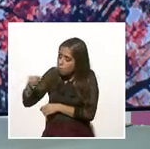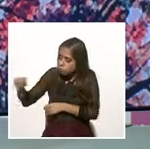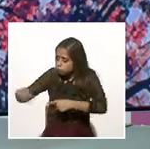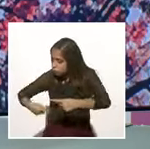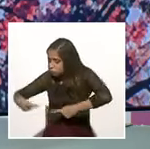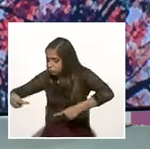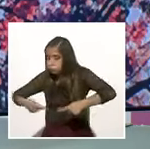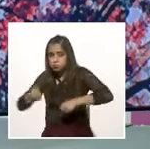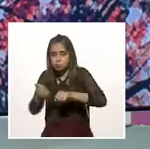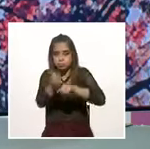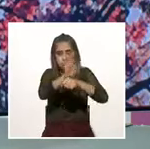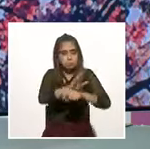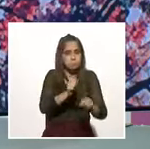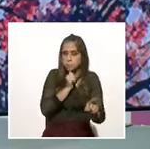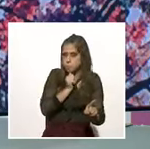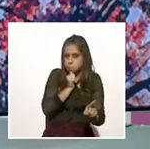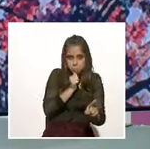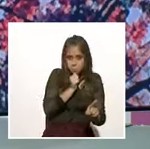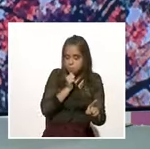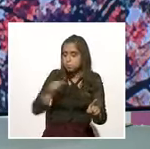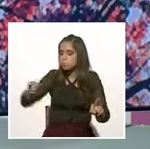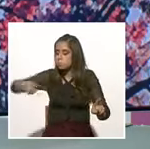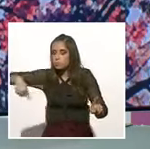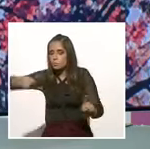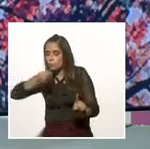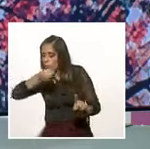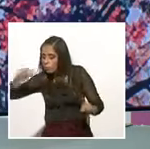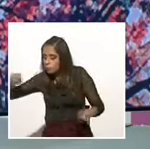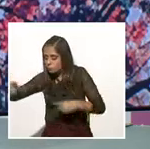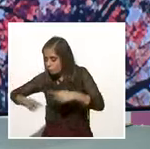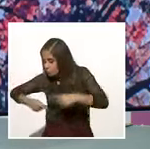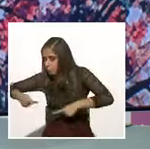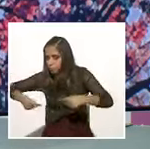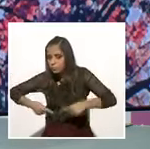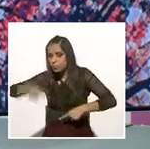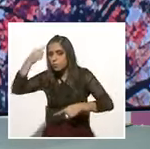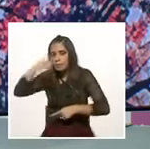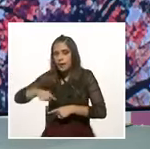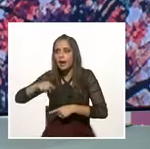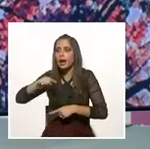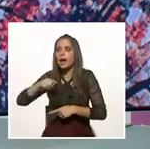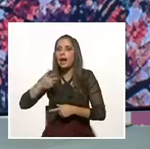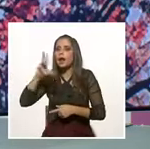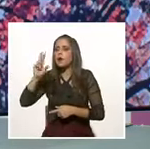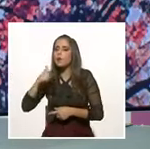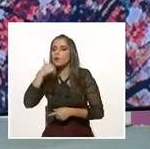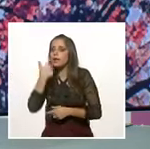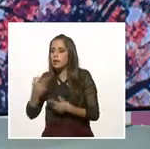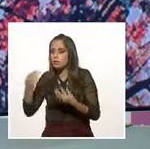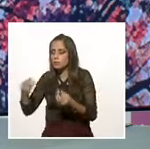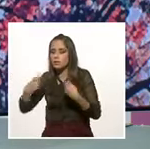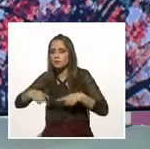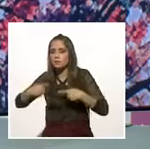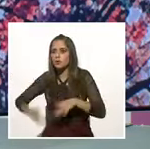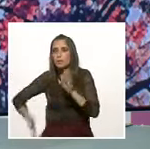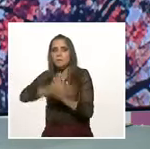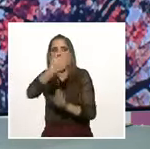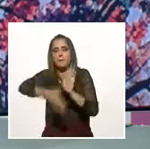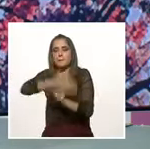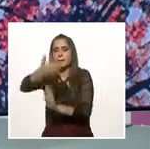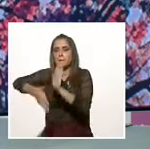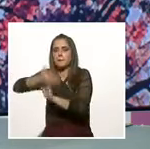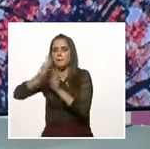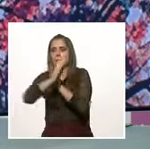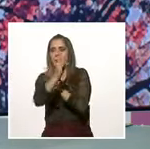de la COVID-19, se organizaron para evitar tanta migración, ¿no?